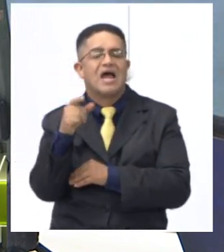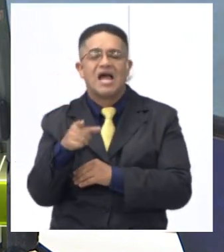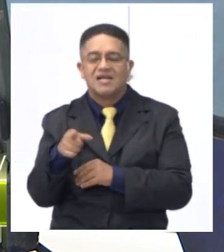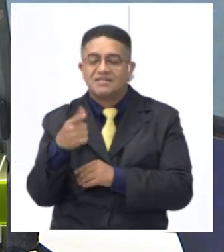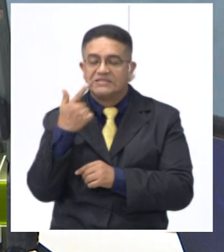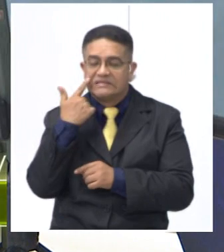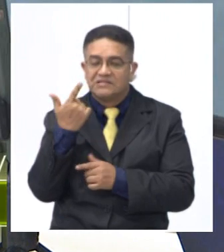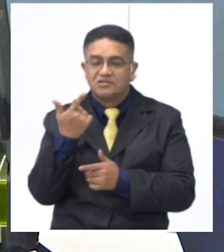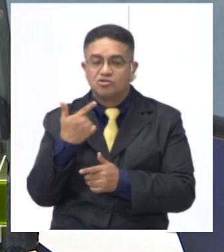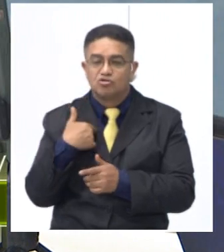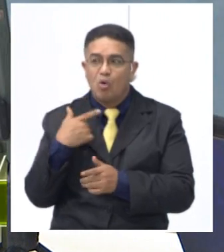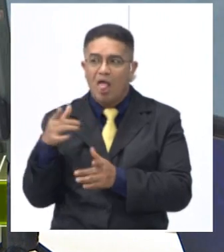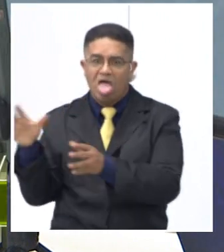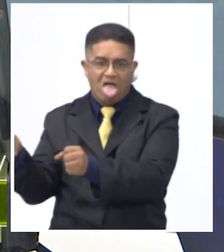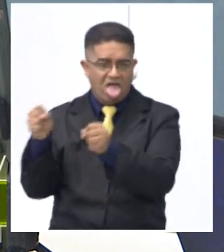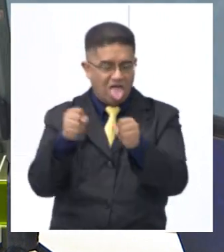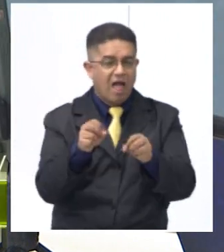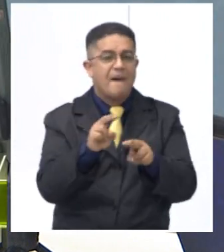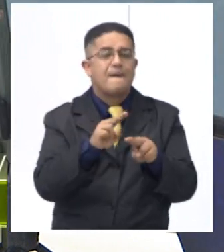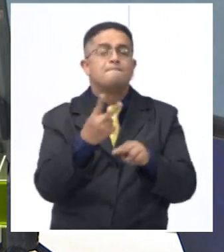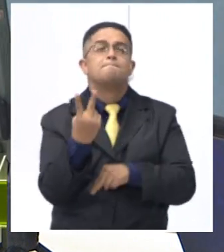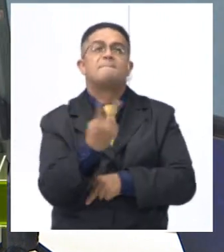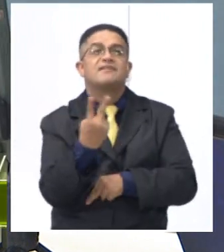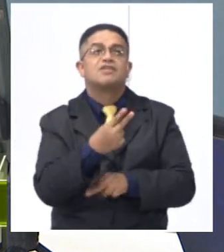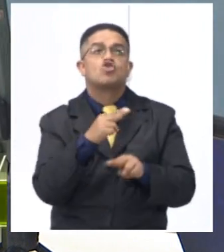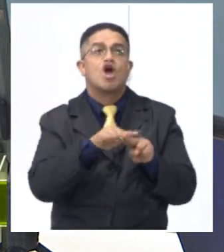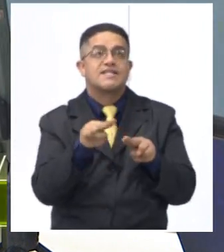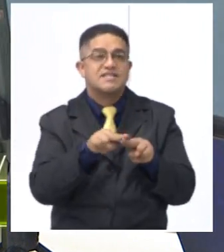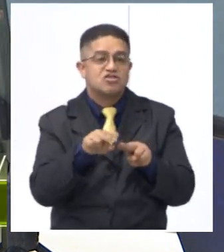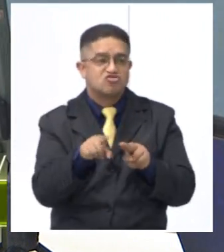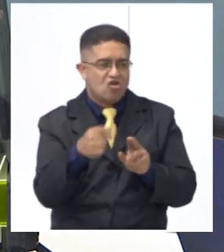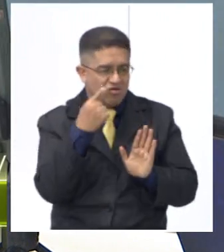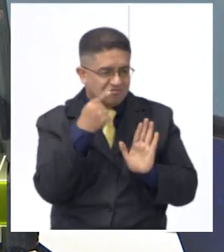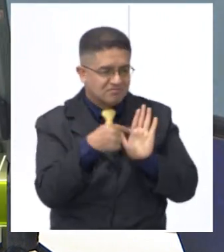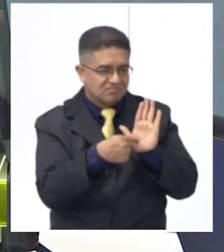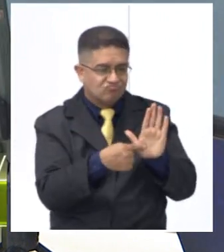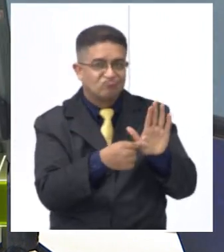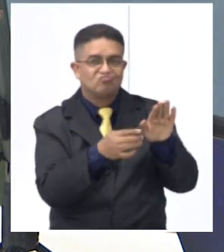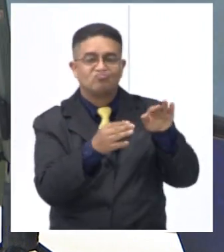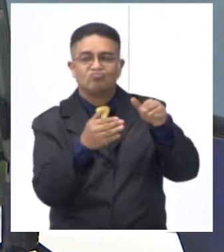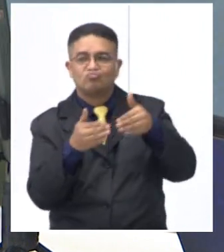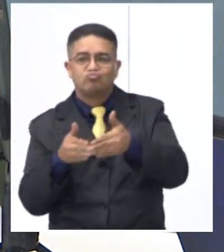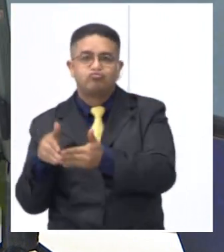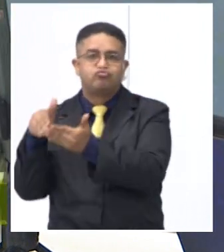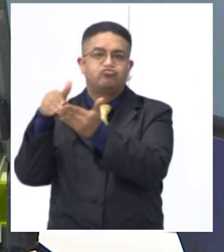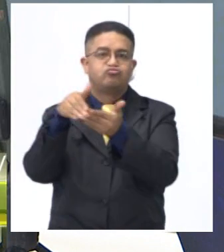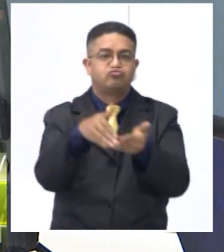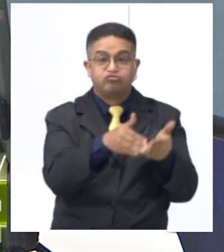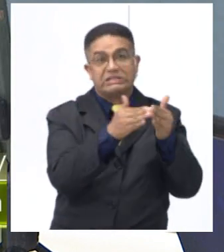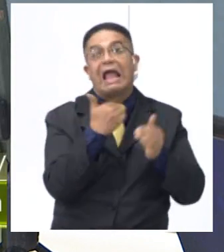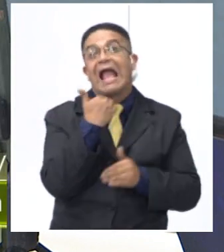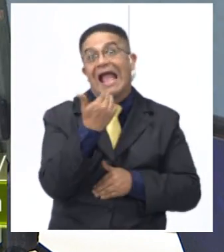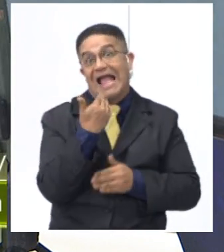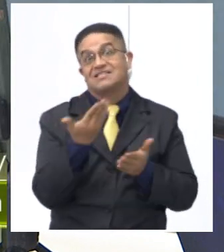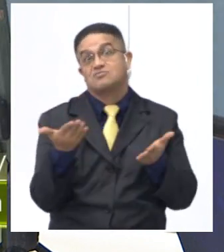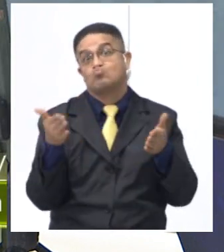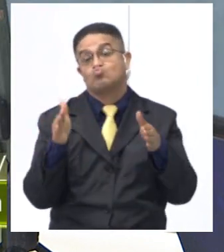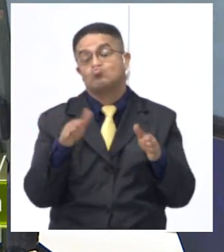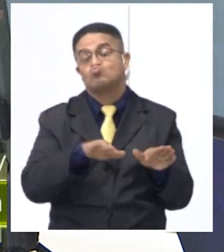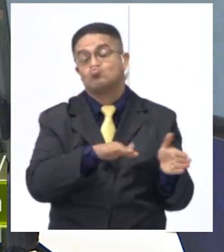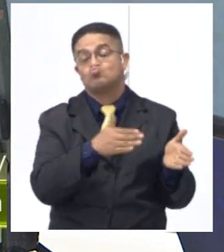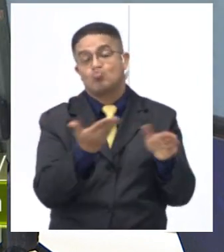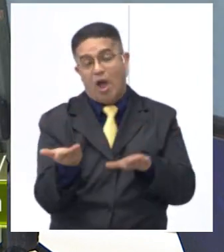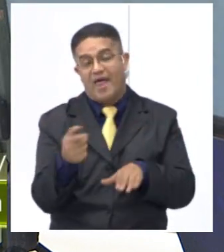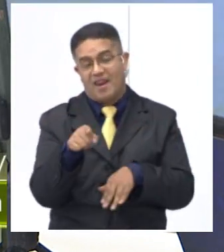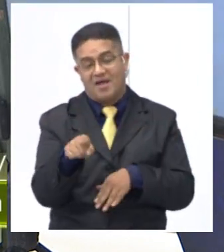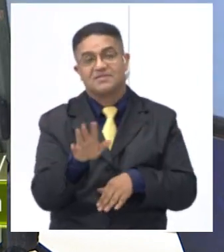no vas a montar 22 niñitos en un barco, lo vas a exponer al Mar Caribe, que casi naufragan en el Mar Caribe. Esa es una película que se la recomiendo,